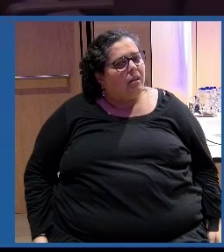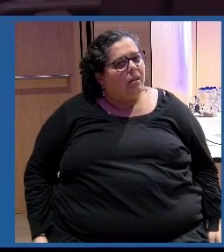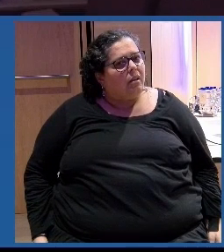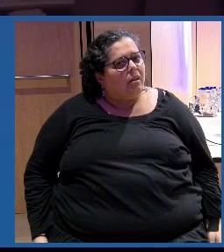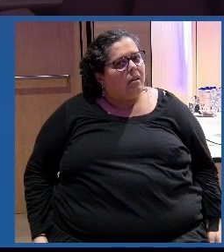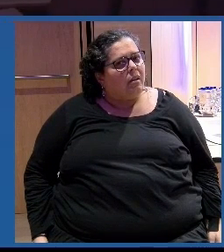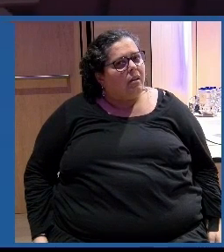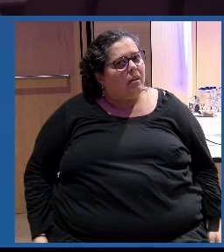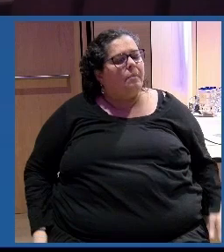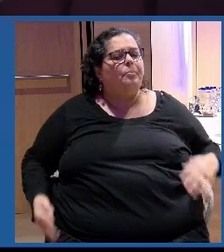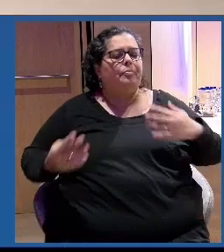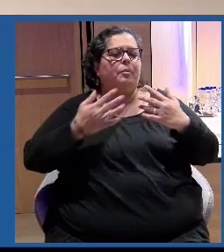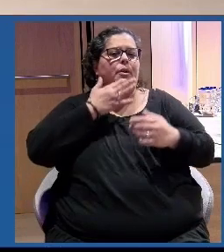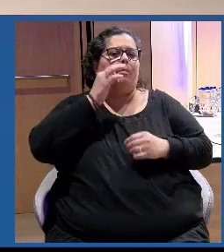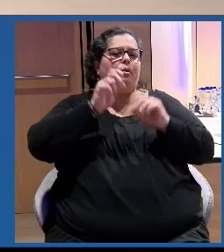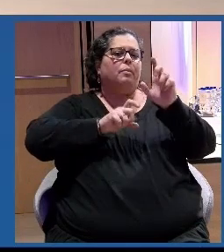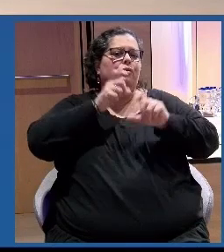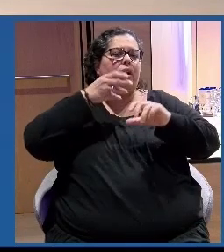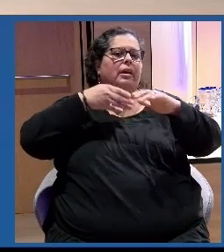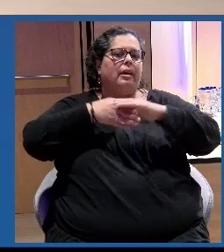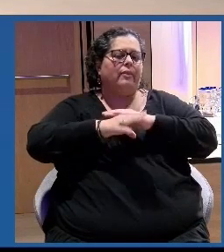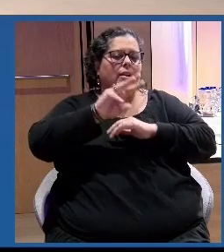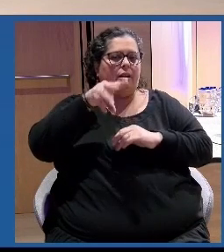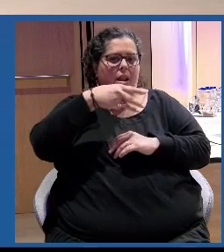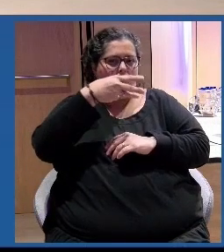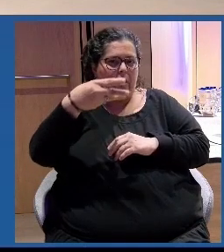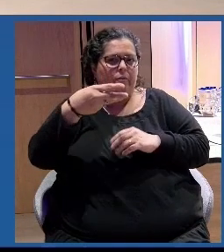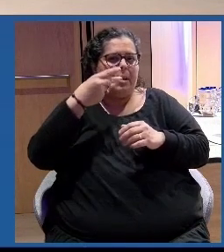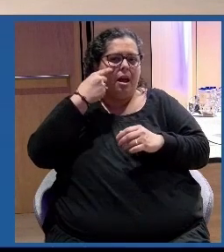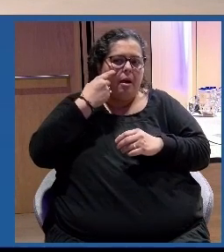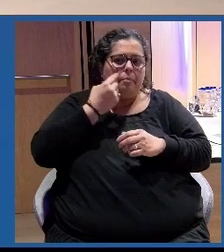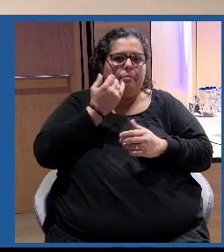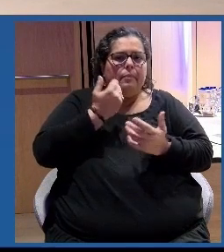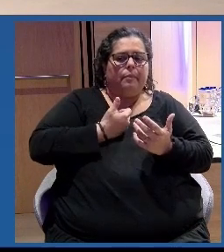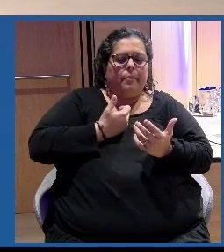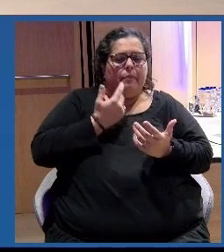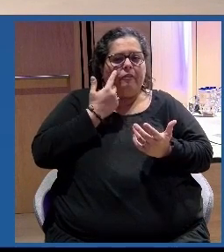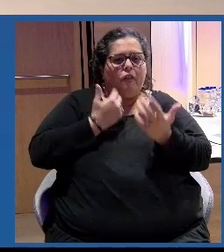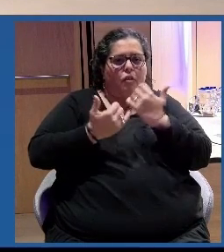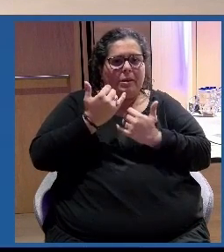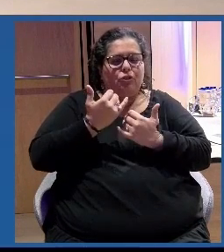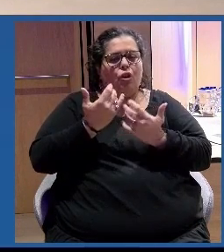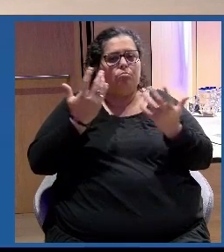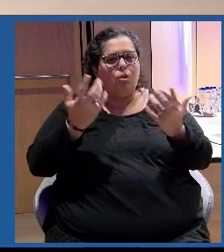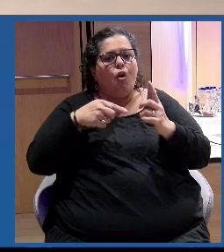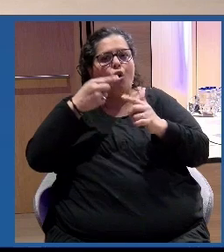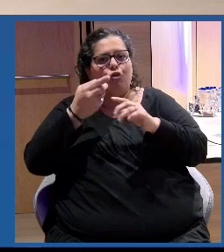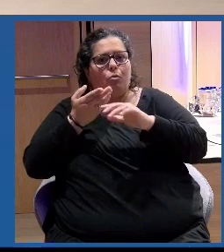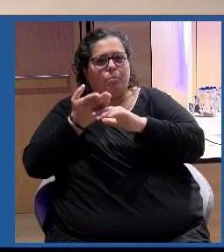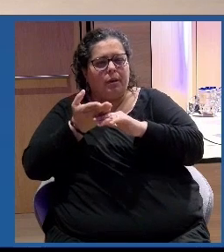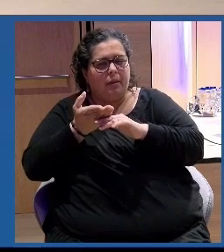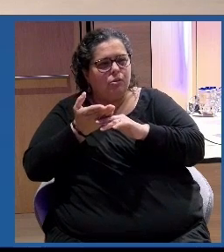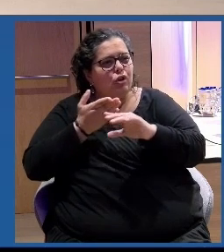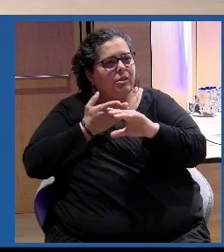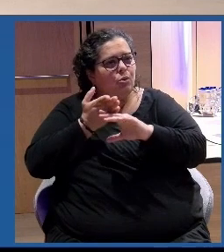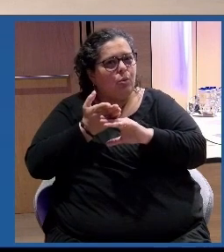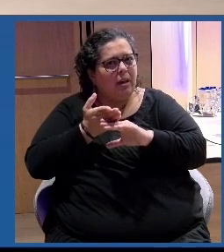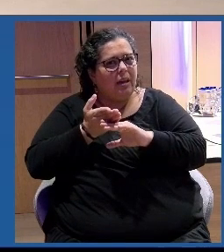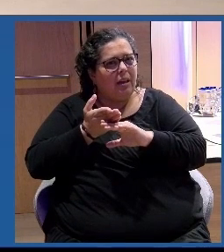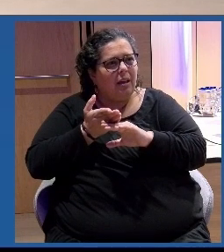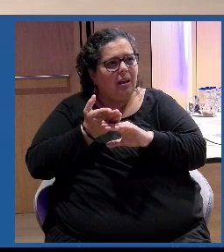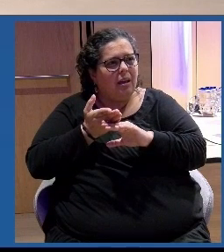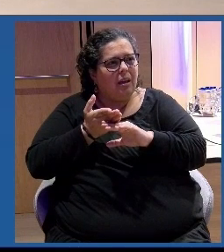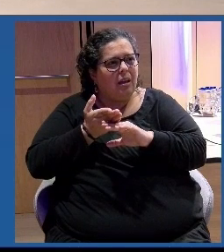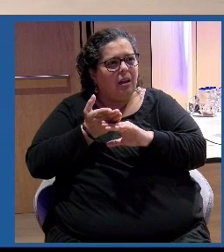para averiguar, conocer, respecto a aquellos que terminan haciendo una solicitud en concreto?